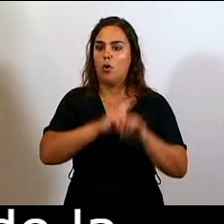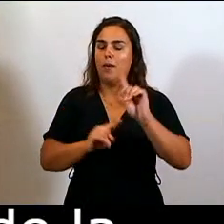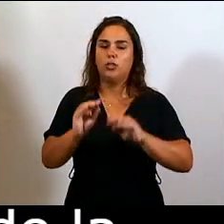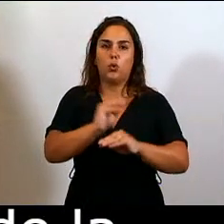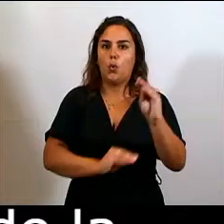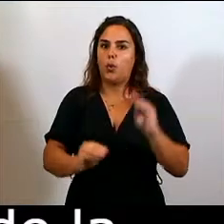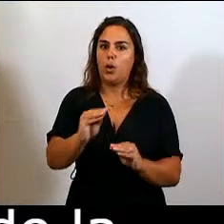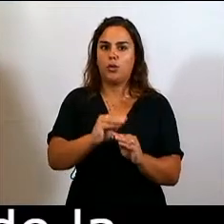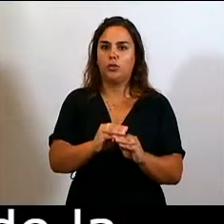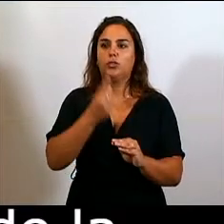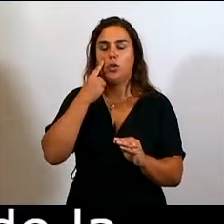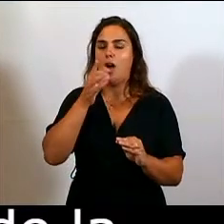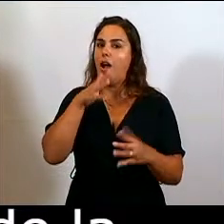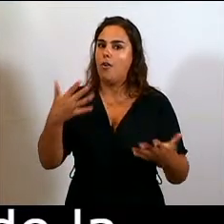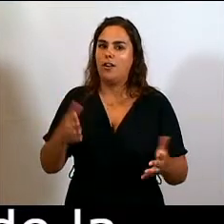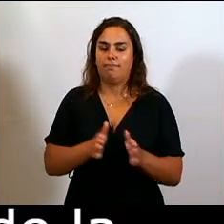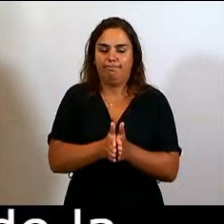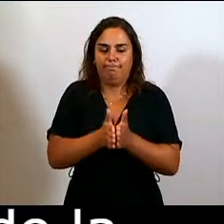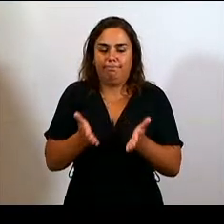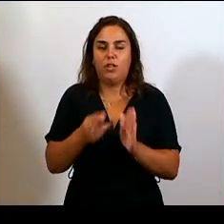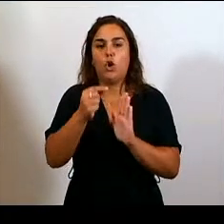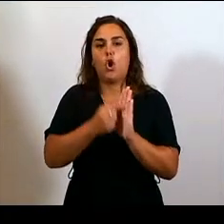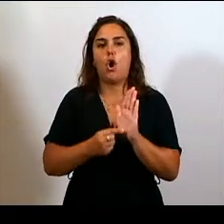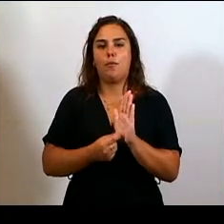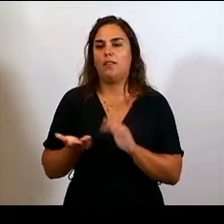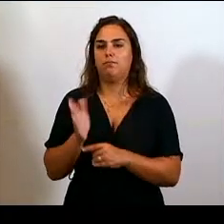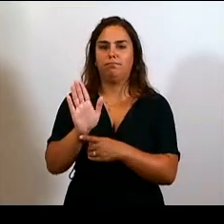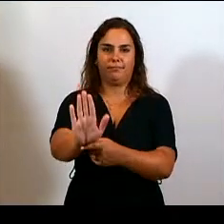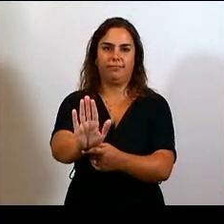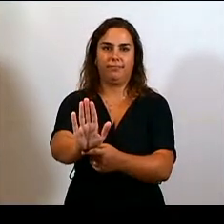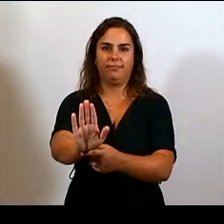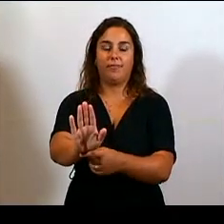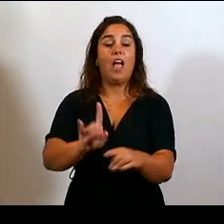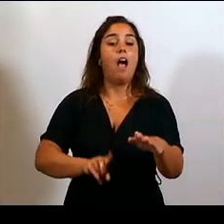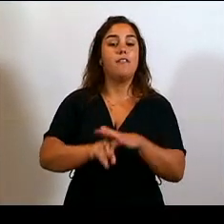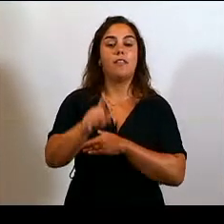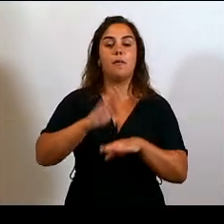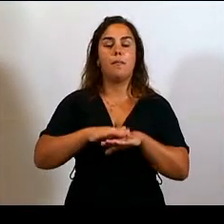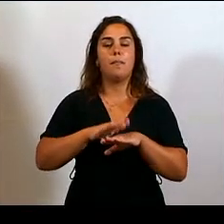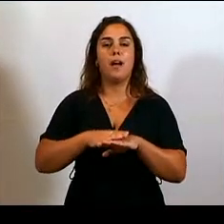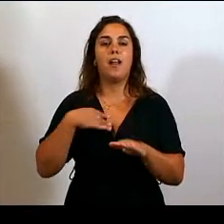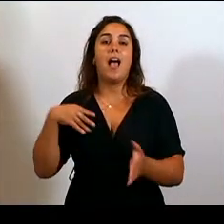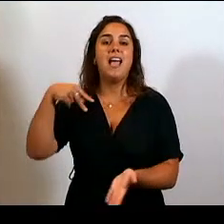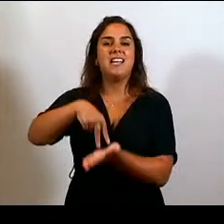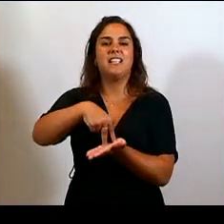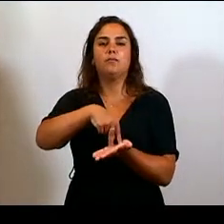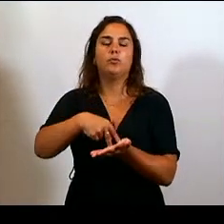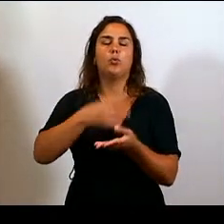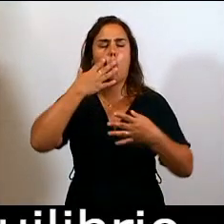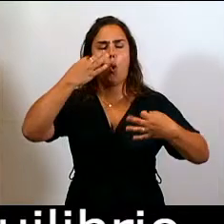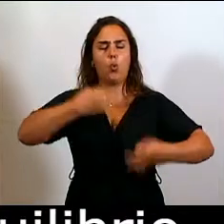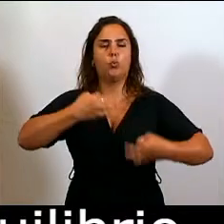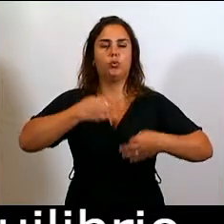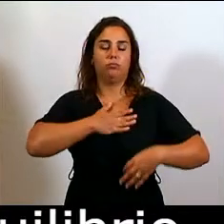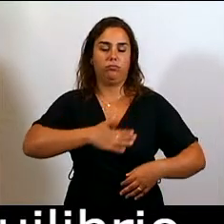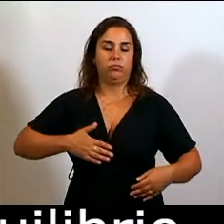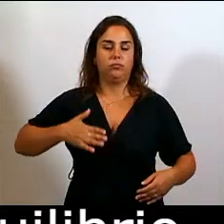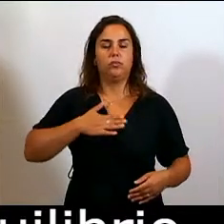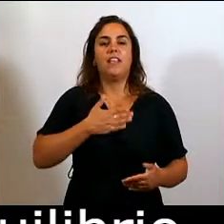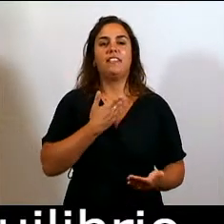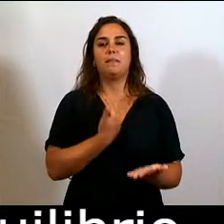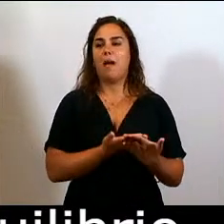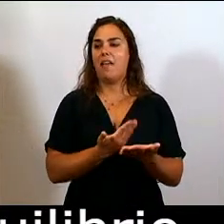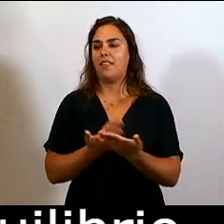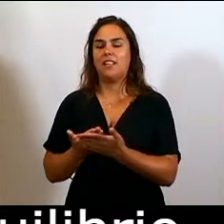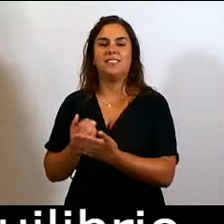presentamos este nuevo pliego. Avanzamos hacia un equilibrio justo que satisfaga tanto las demandas de